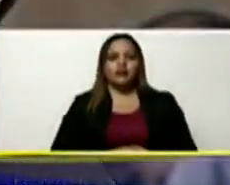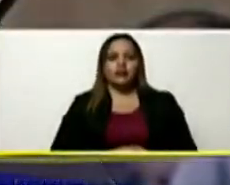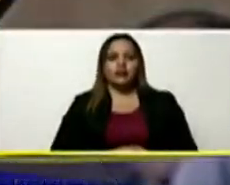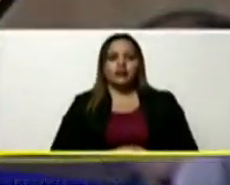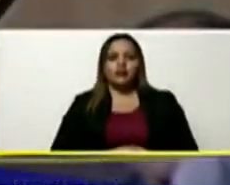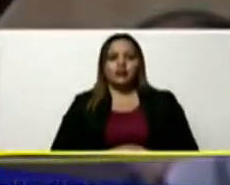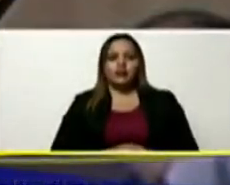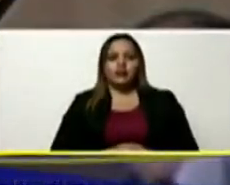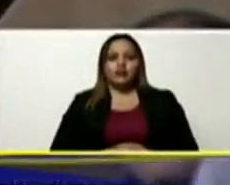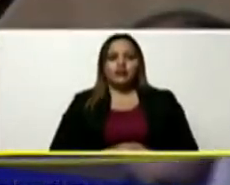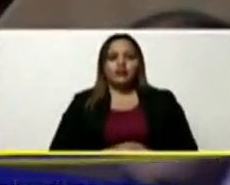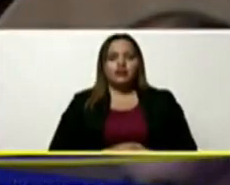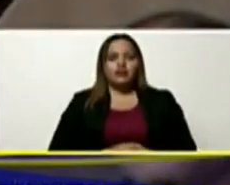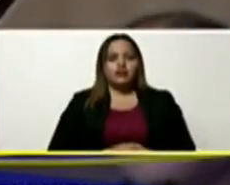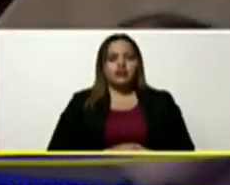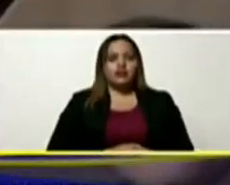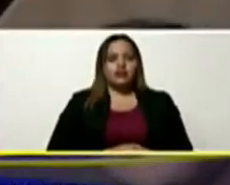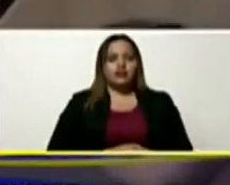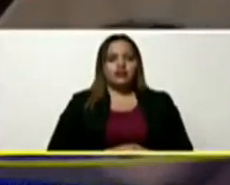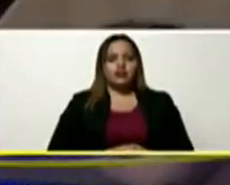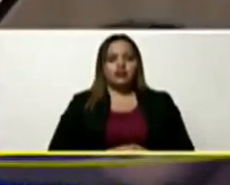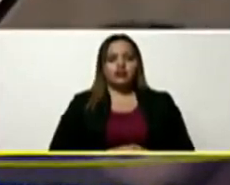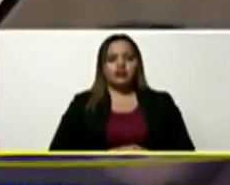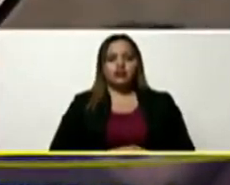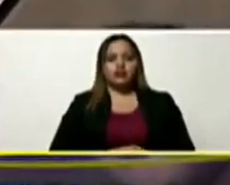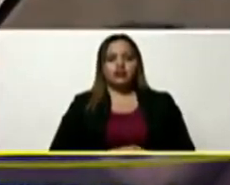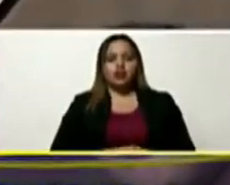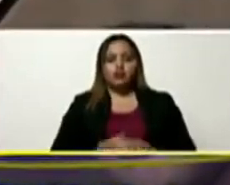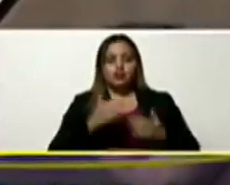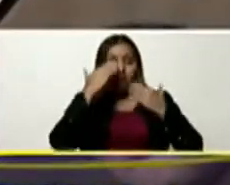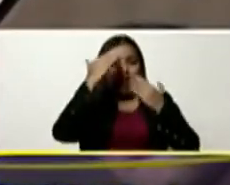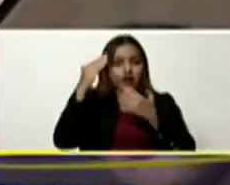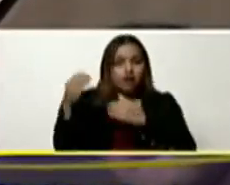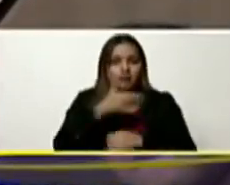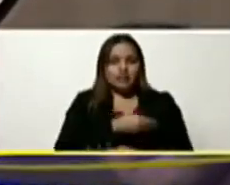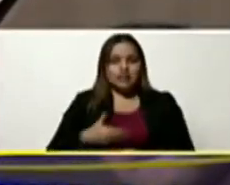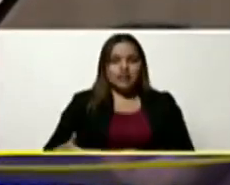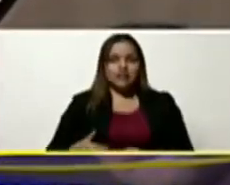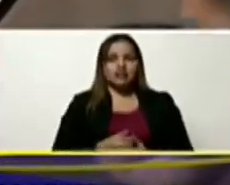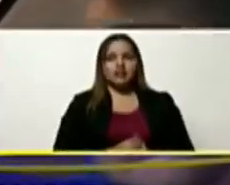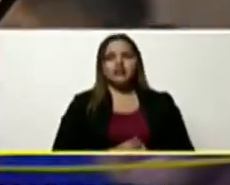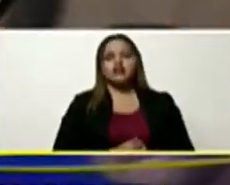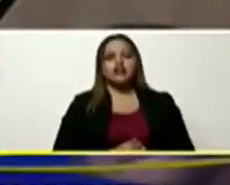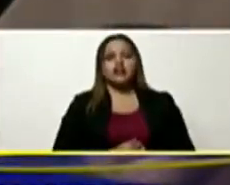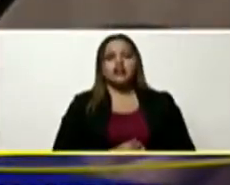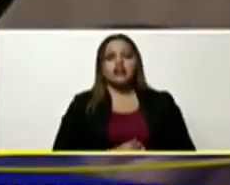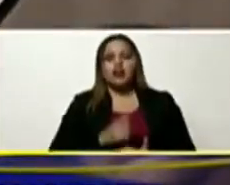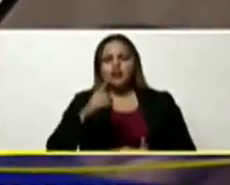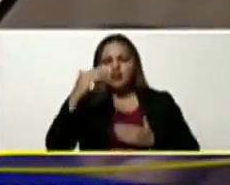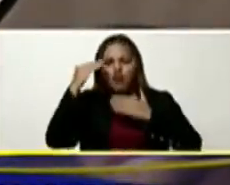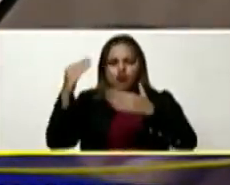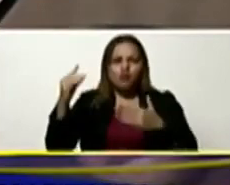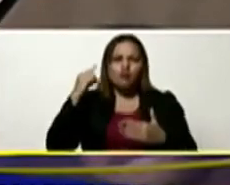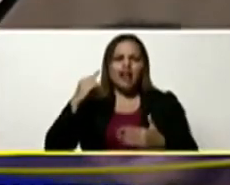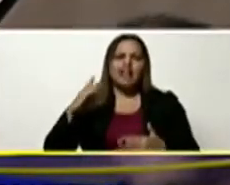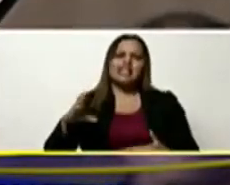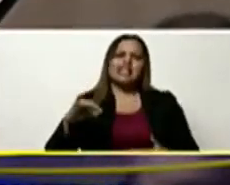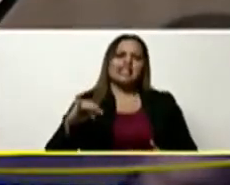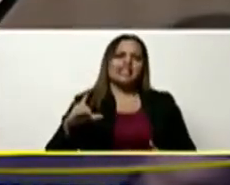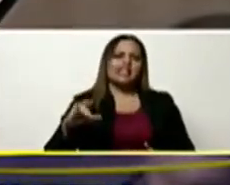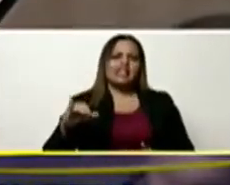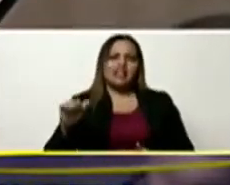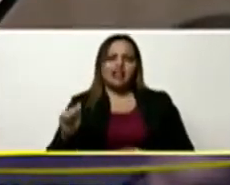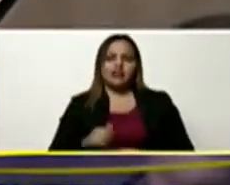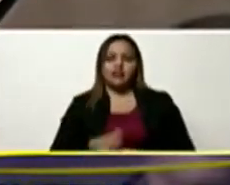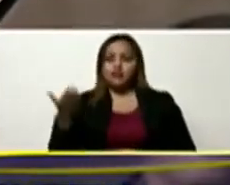señor presidente. Un saludo y un fuerte abrazo al ángel de Venezuela, a la primera combatiente Cilia Flores. Hace